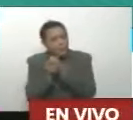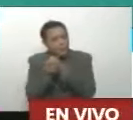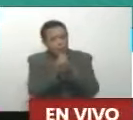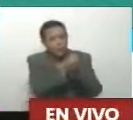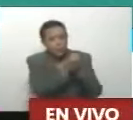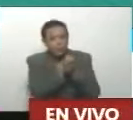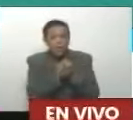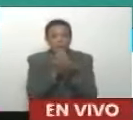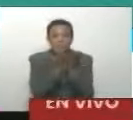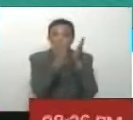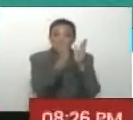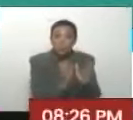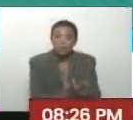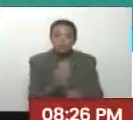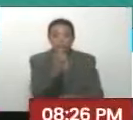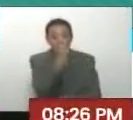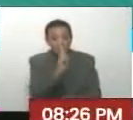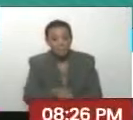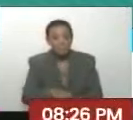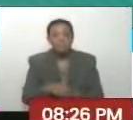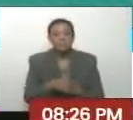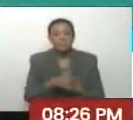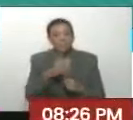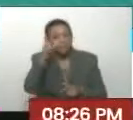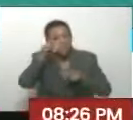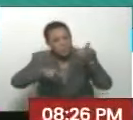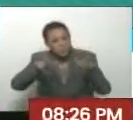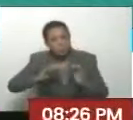sus alumnos, a todos sus seguidores.